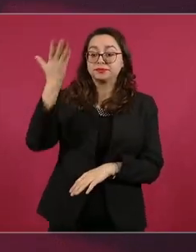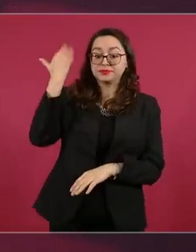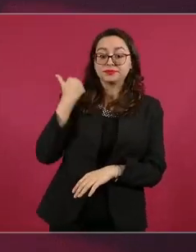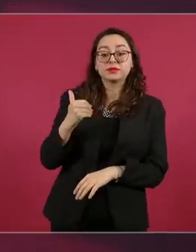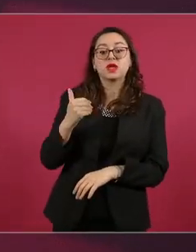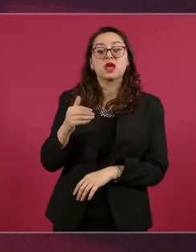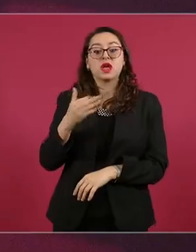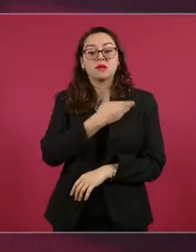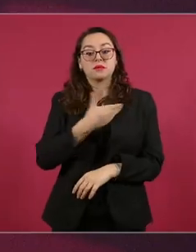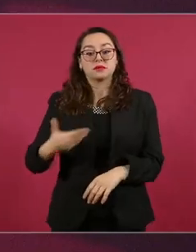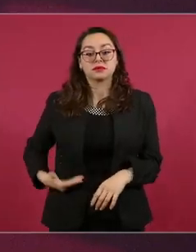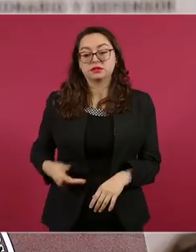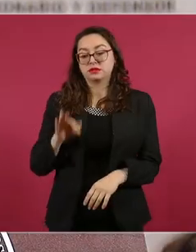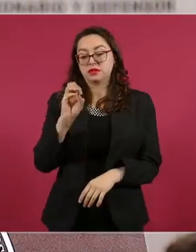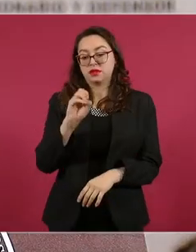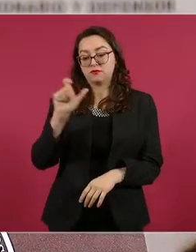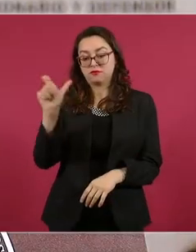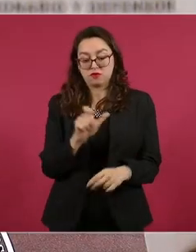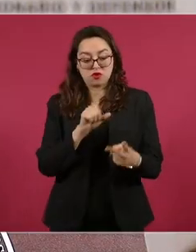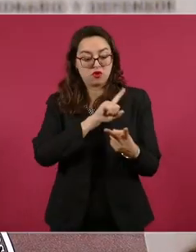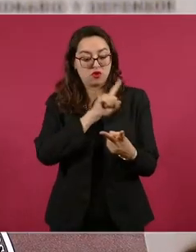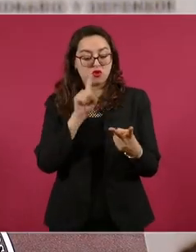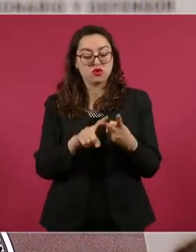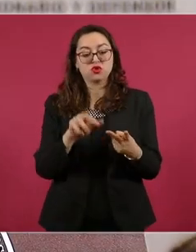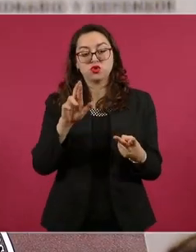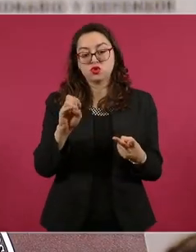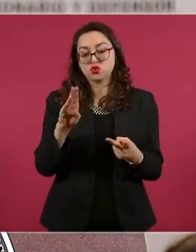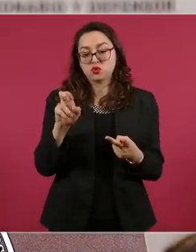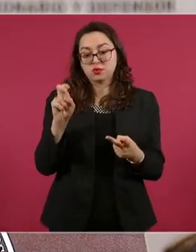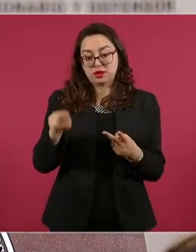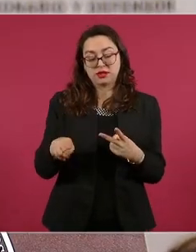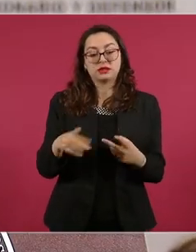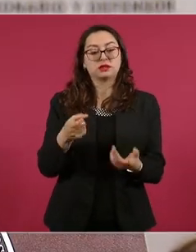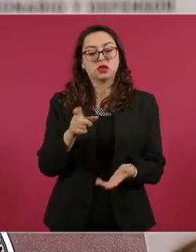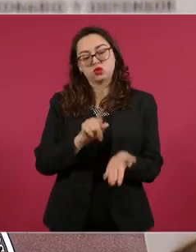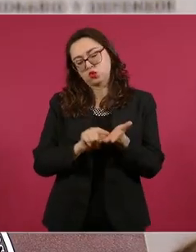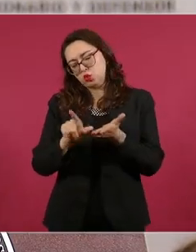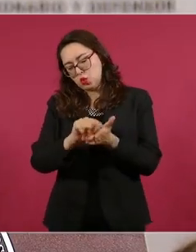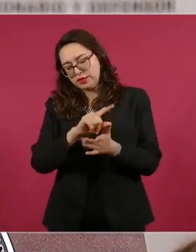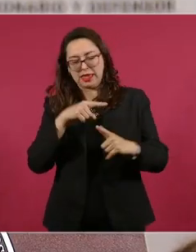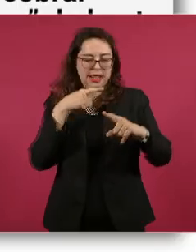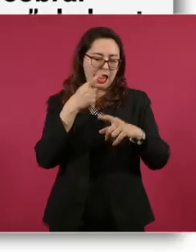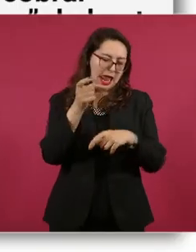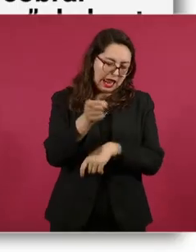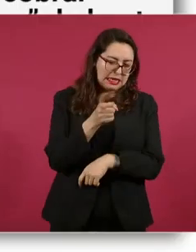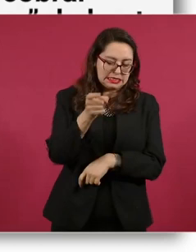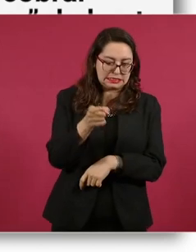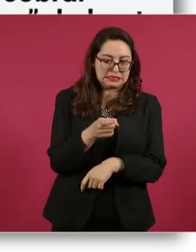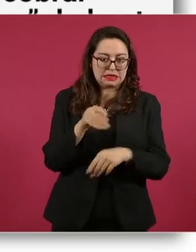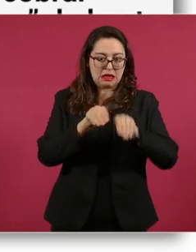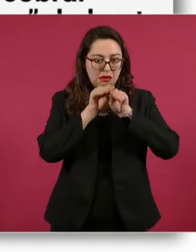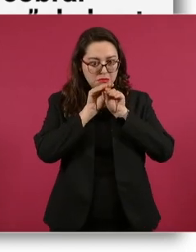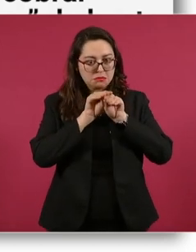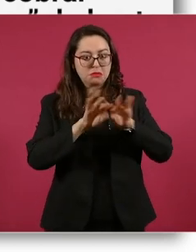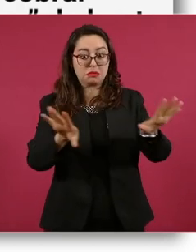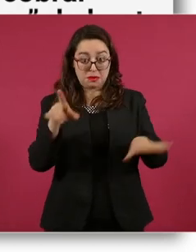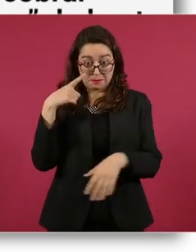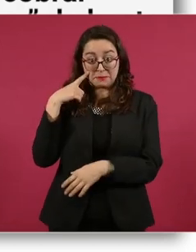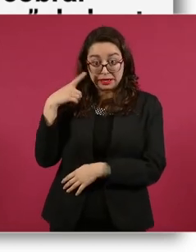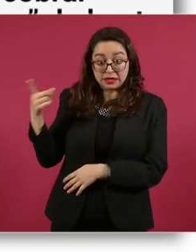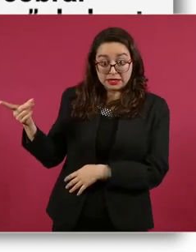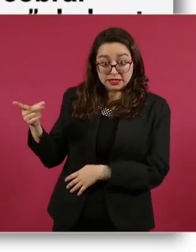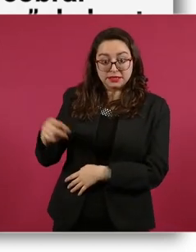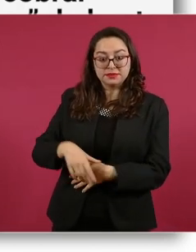Aguilar Valenzuela, publicó a través de su cuenta de Twitter o X que elementos de la Secretaría de Marina cobraron